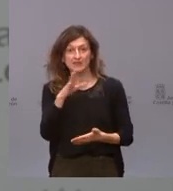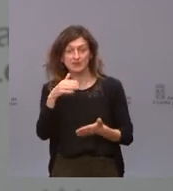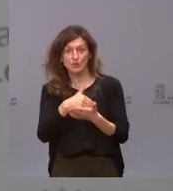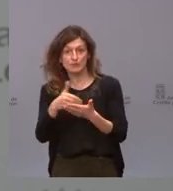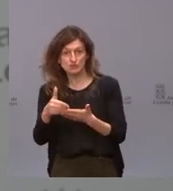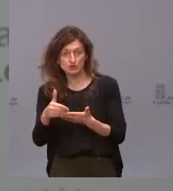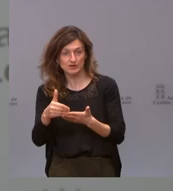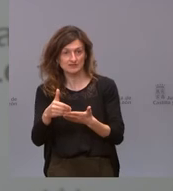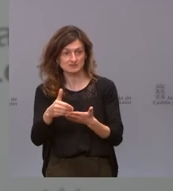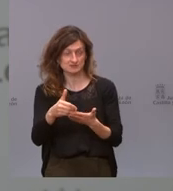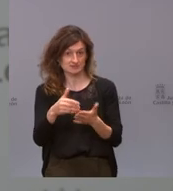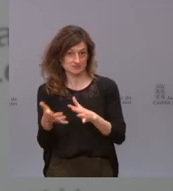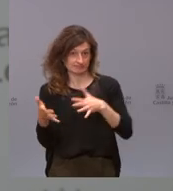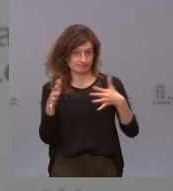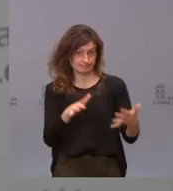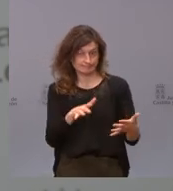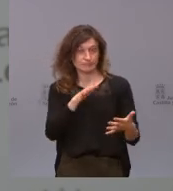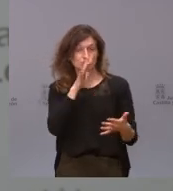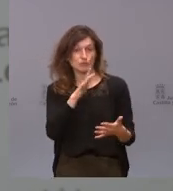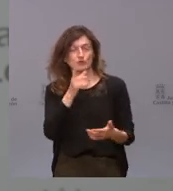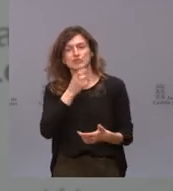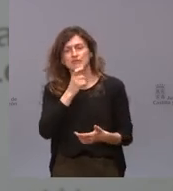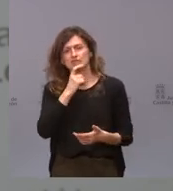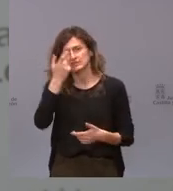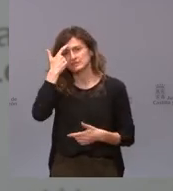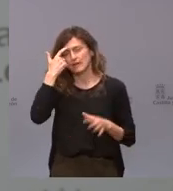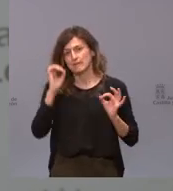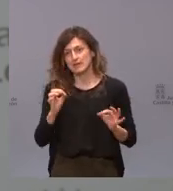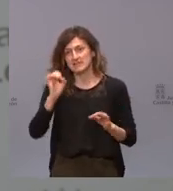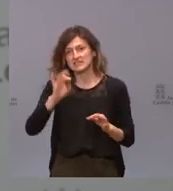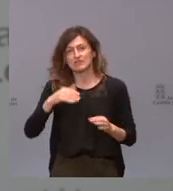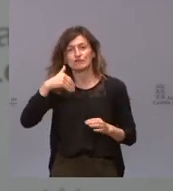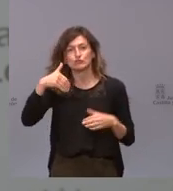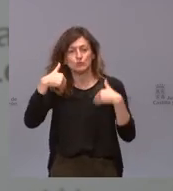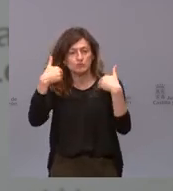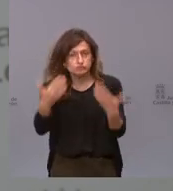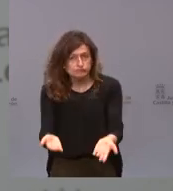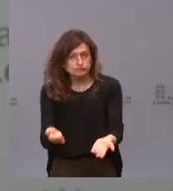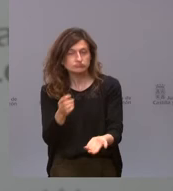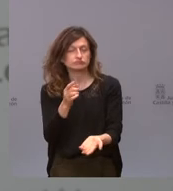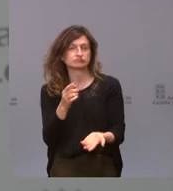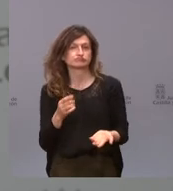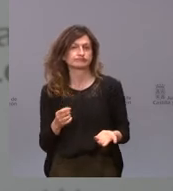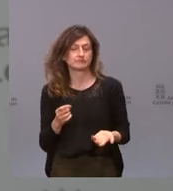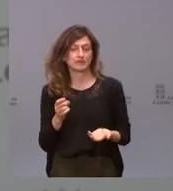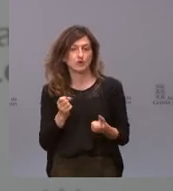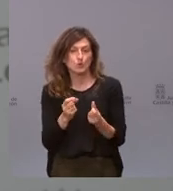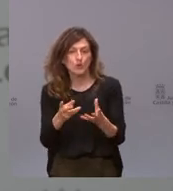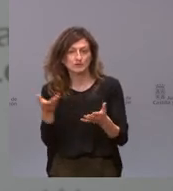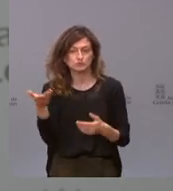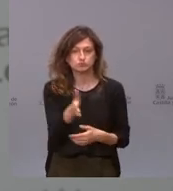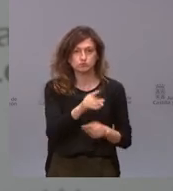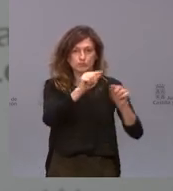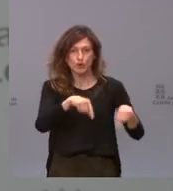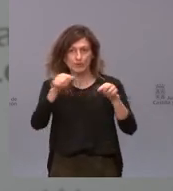haciendo una extra por acción porque lógicamente es muy difícil saber quién va a donar en el futuro y que volver de fallecimientos por